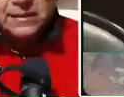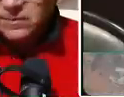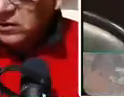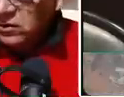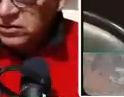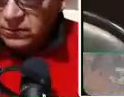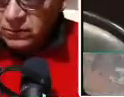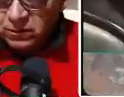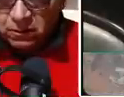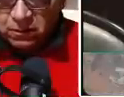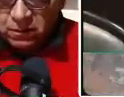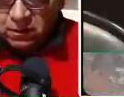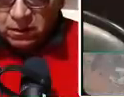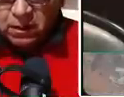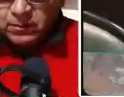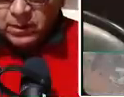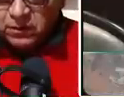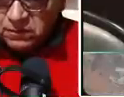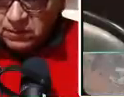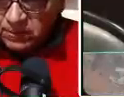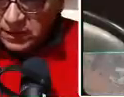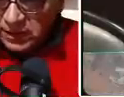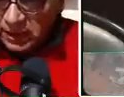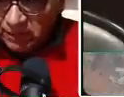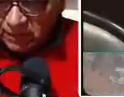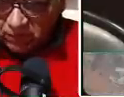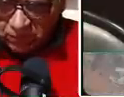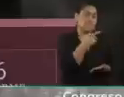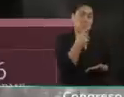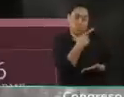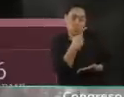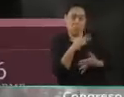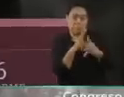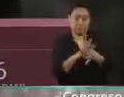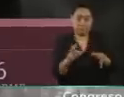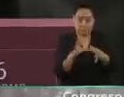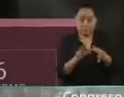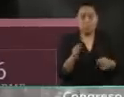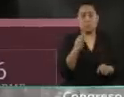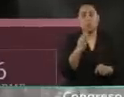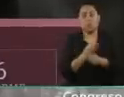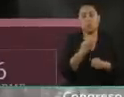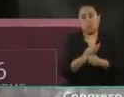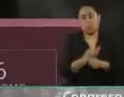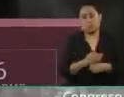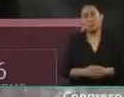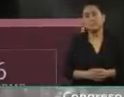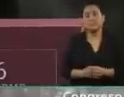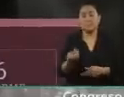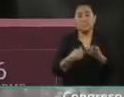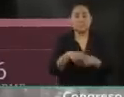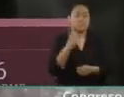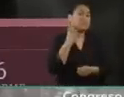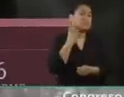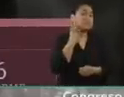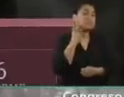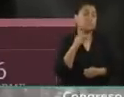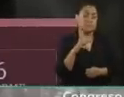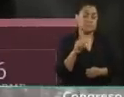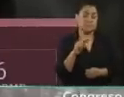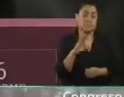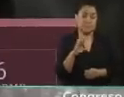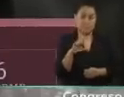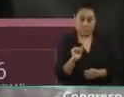se les metió el chamuco. Amigos, vamos a ir al video. Y tiene la diputada Marcela